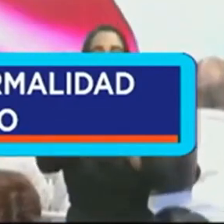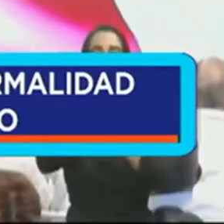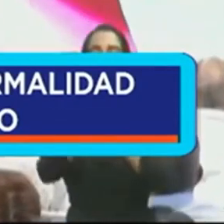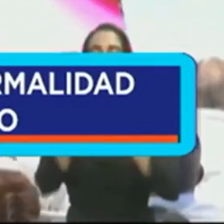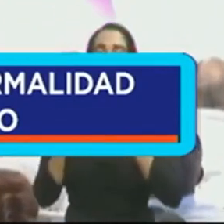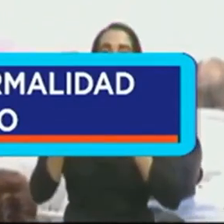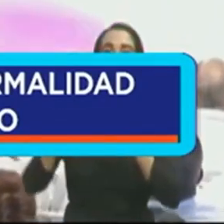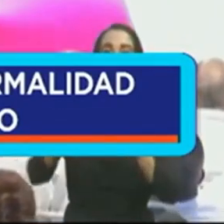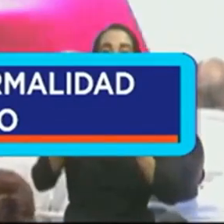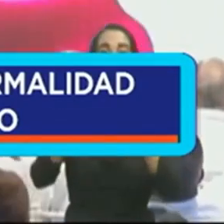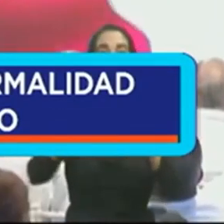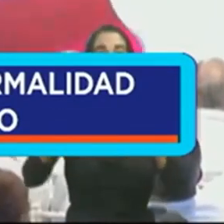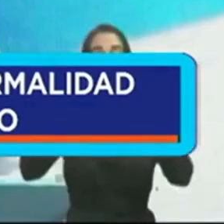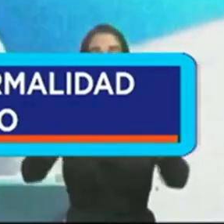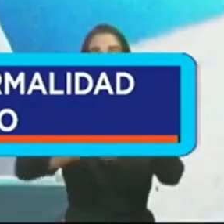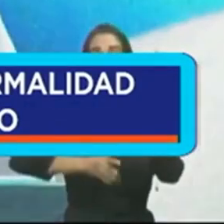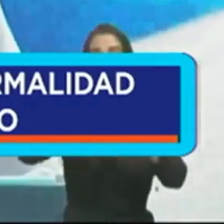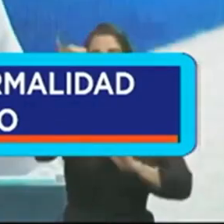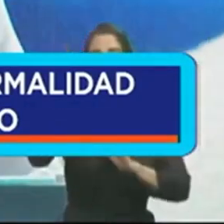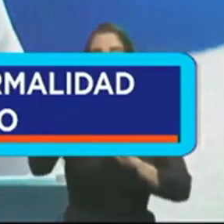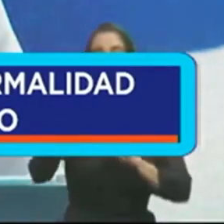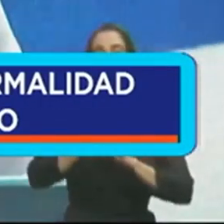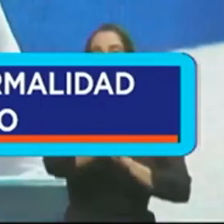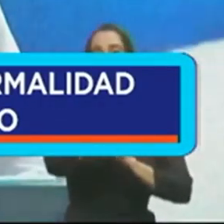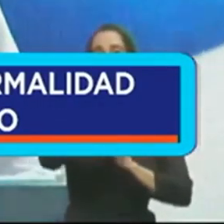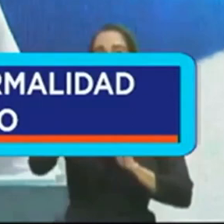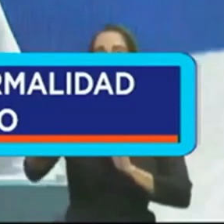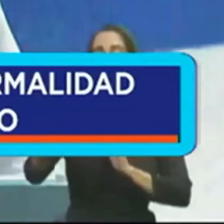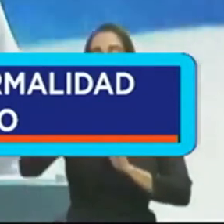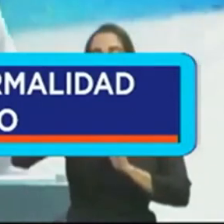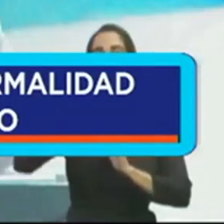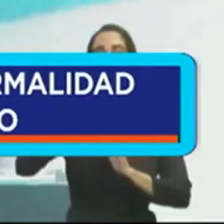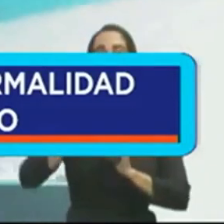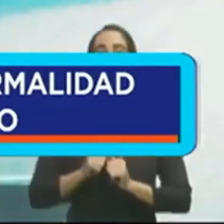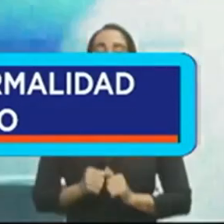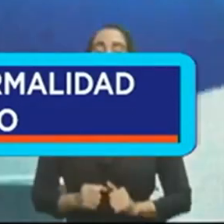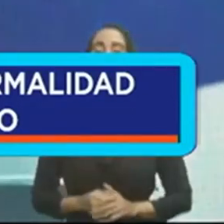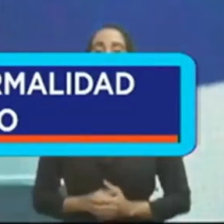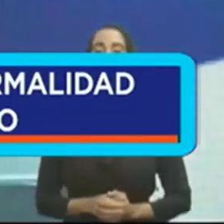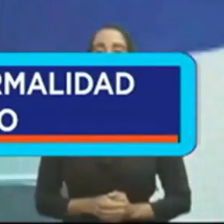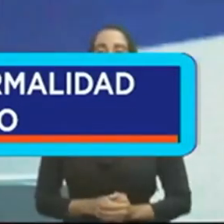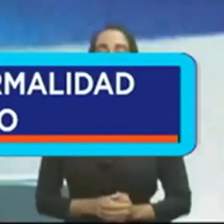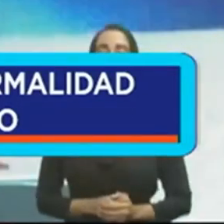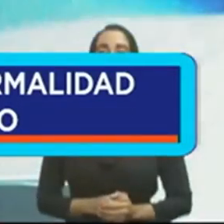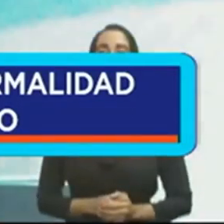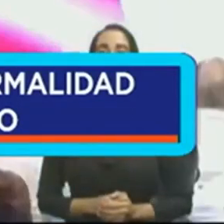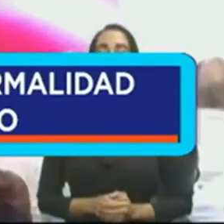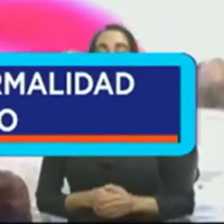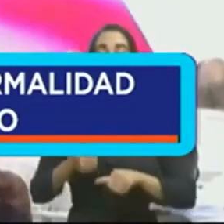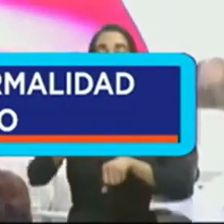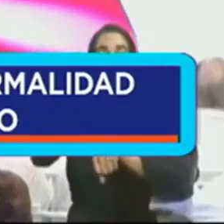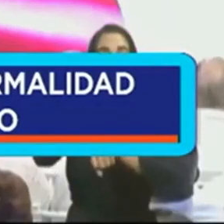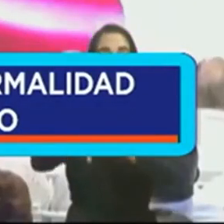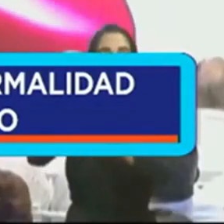la consagración de los derechos fundamentales que asisten a cada uno de nuestros compatriotas. Nos marcamos como